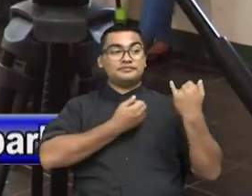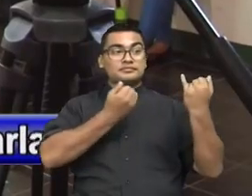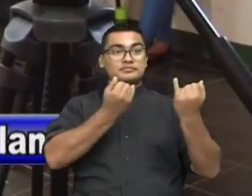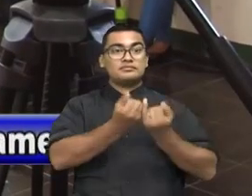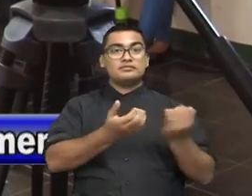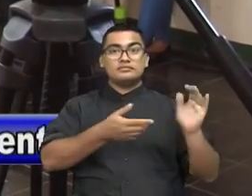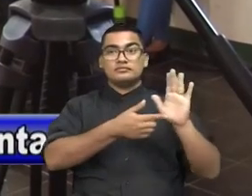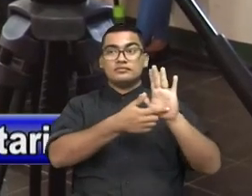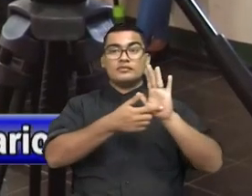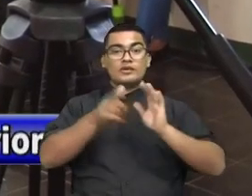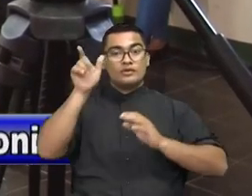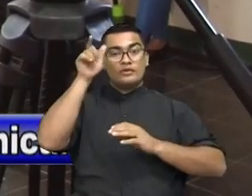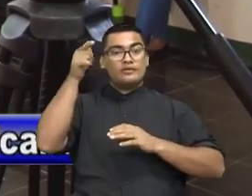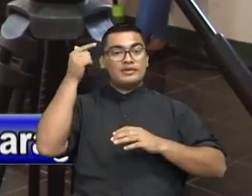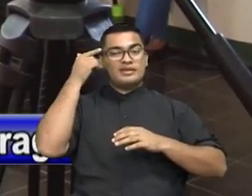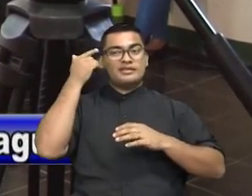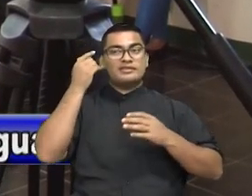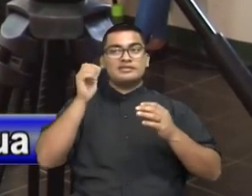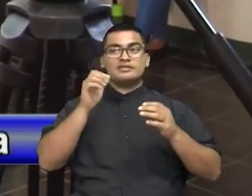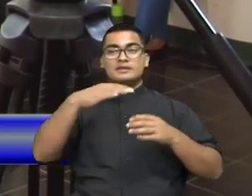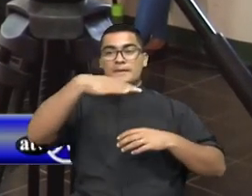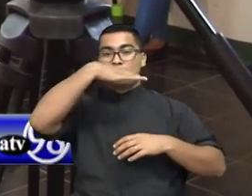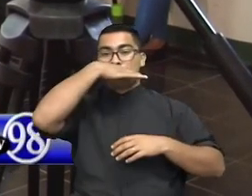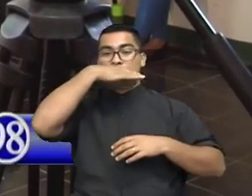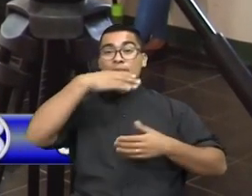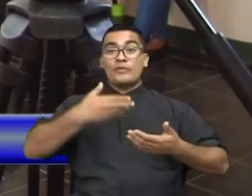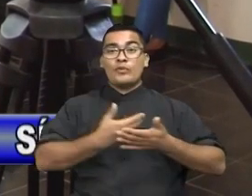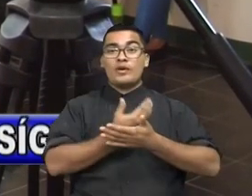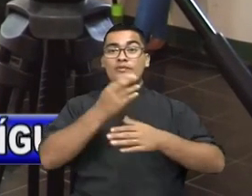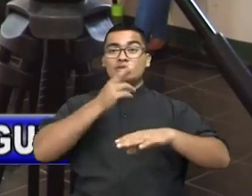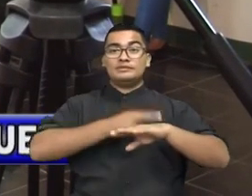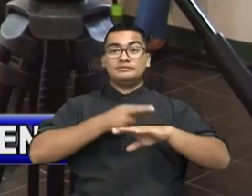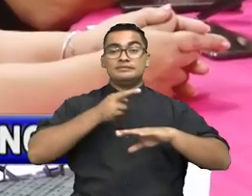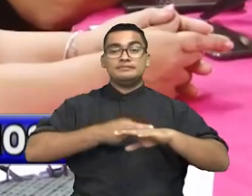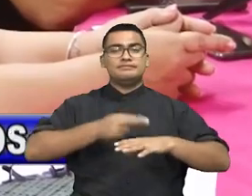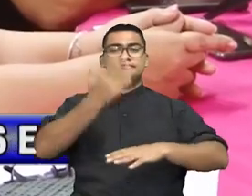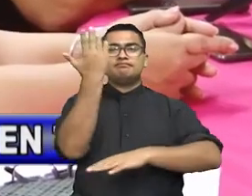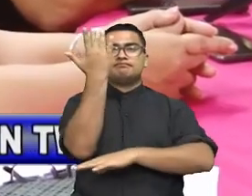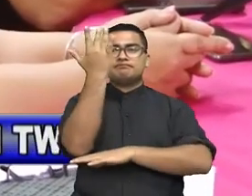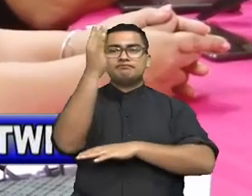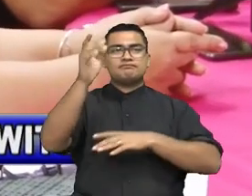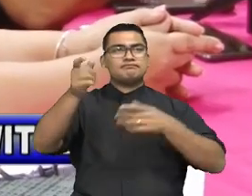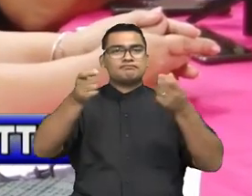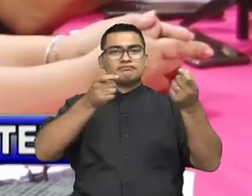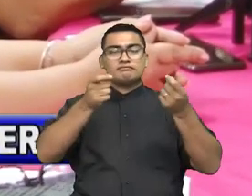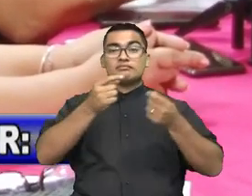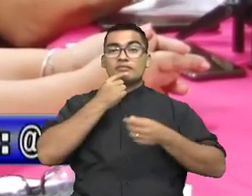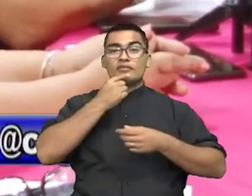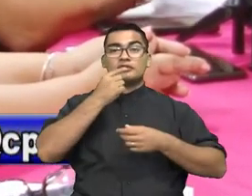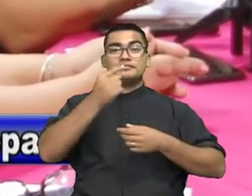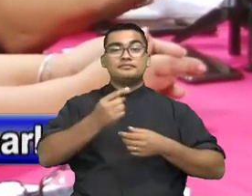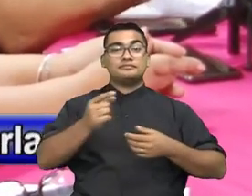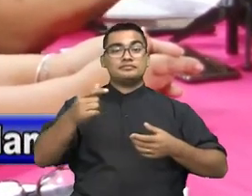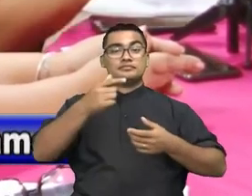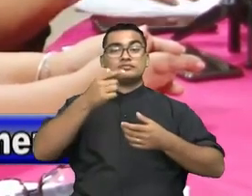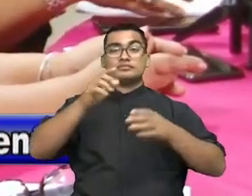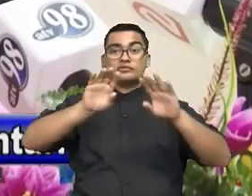gobierno sandinista en cuanto a un nuevo marco regulatorio forestal, anunció hoy la titular de esta